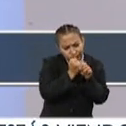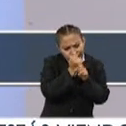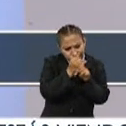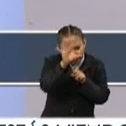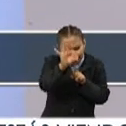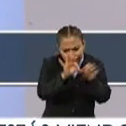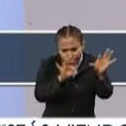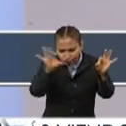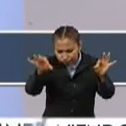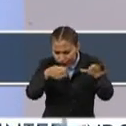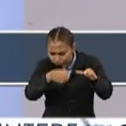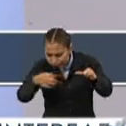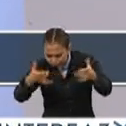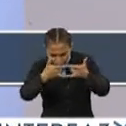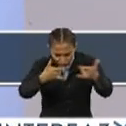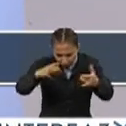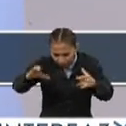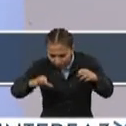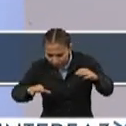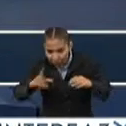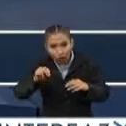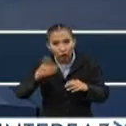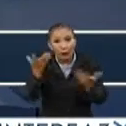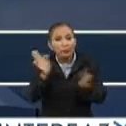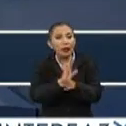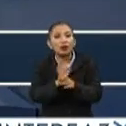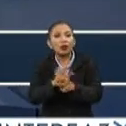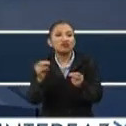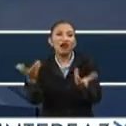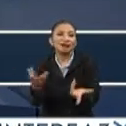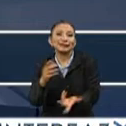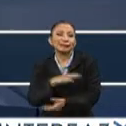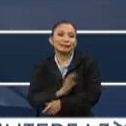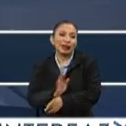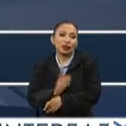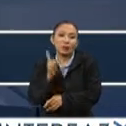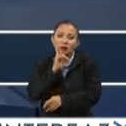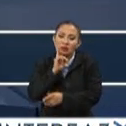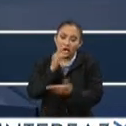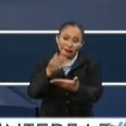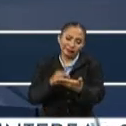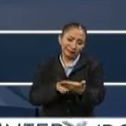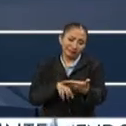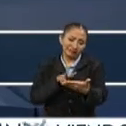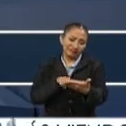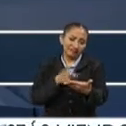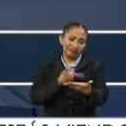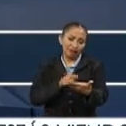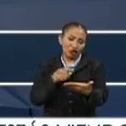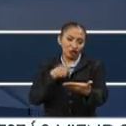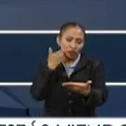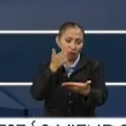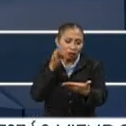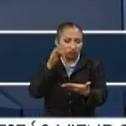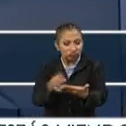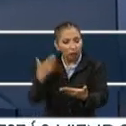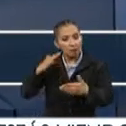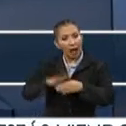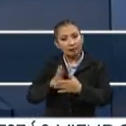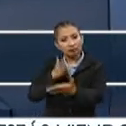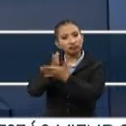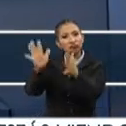para la curaduría es que no se llevó a cabo esta película porque Nagui no le pareció un papel suficiente. Ella quería justamente ser como